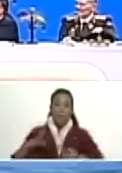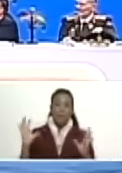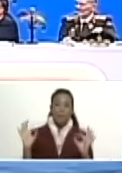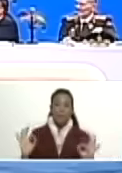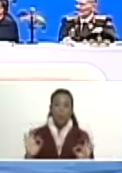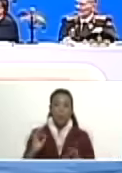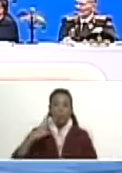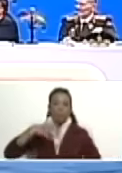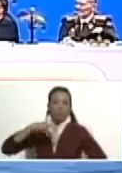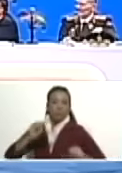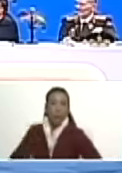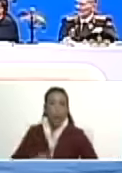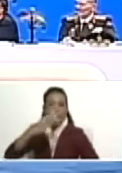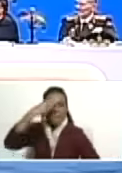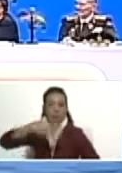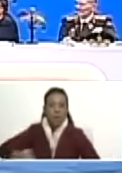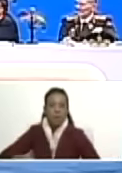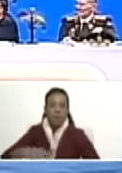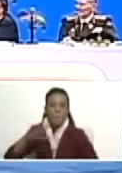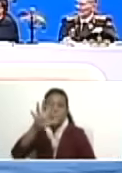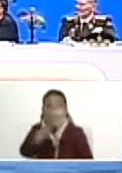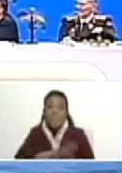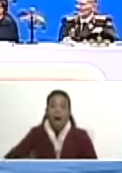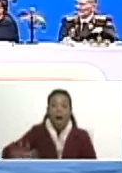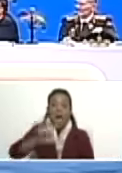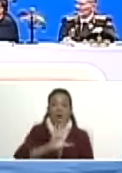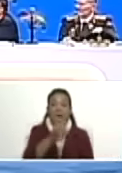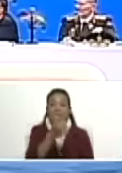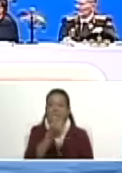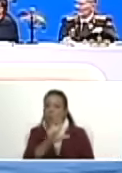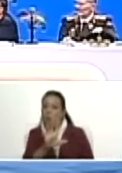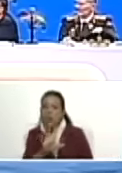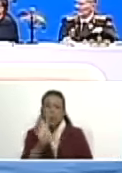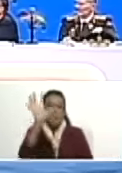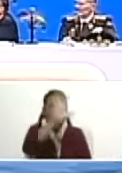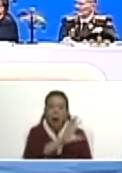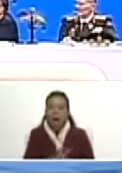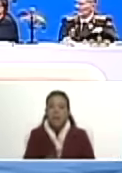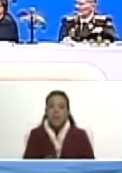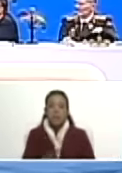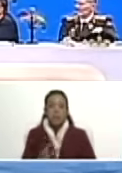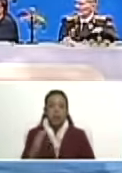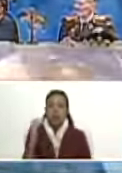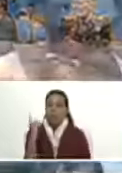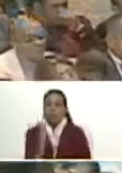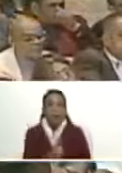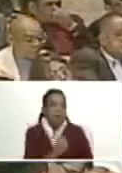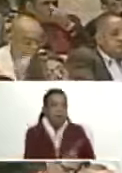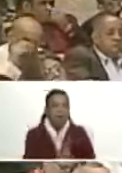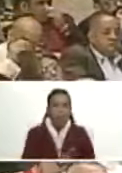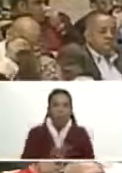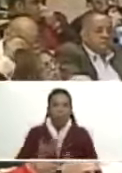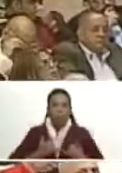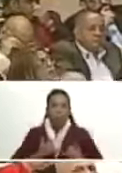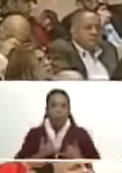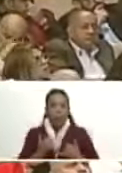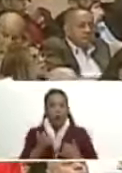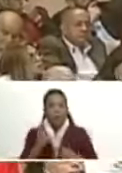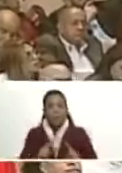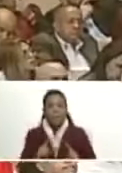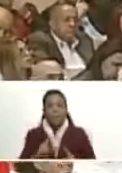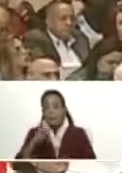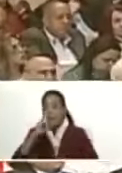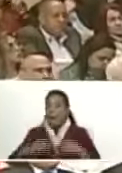militar. Decenas de países reclaman el fin de los imperios y su independencia nacional. Es el